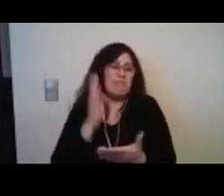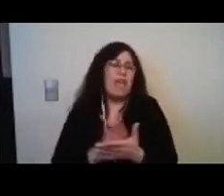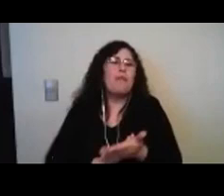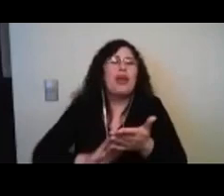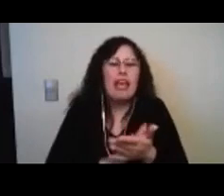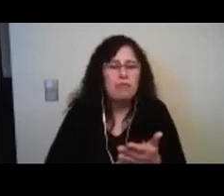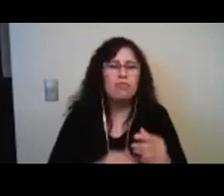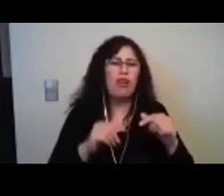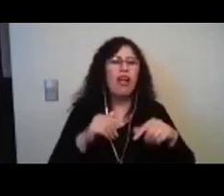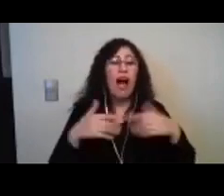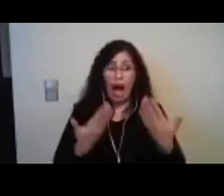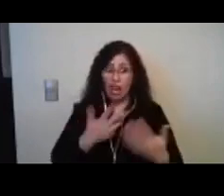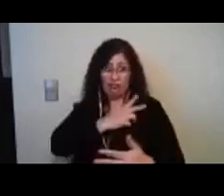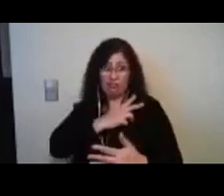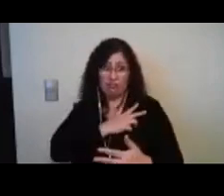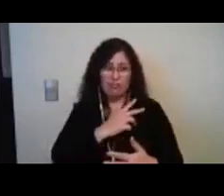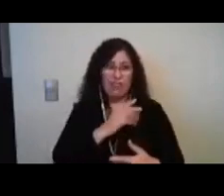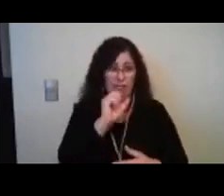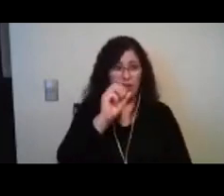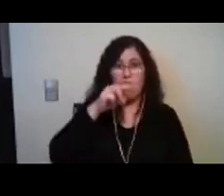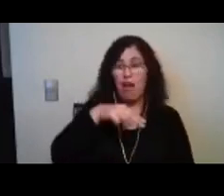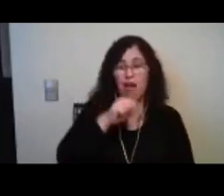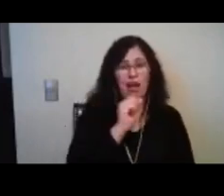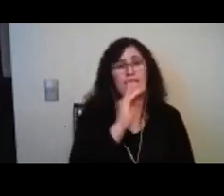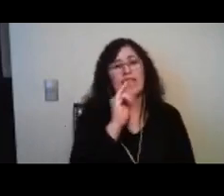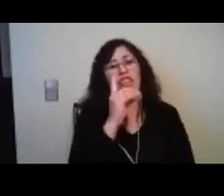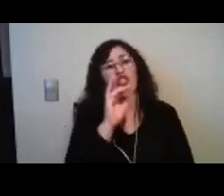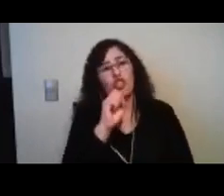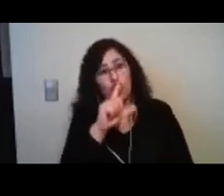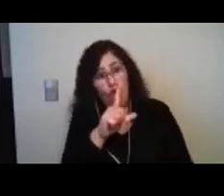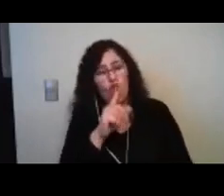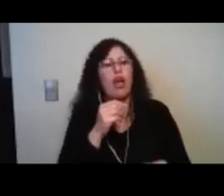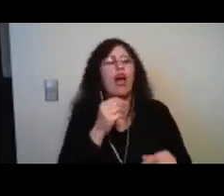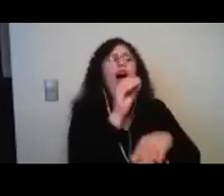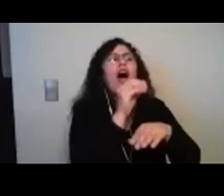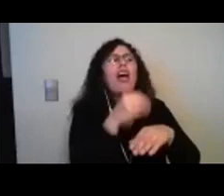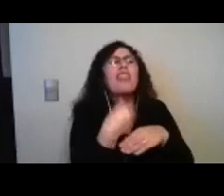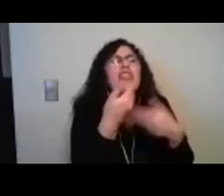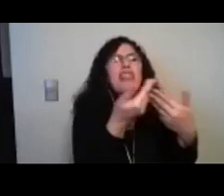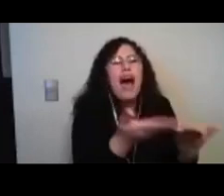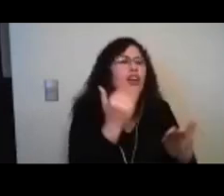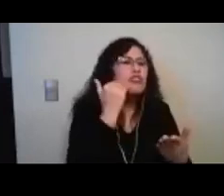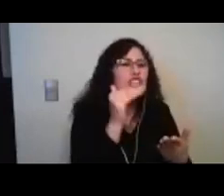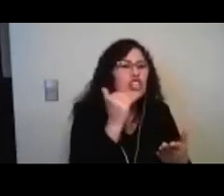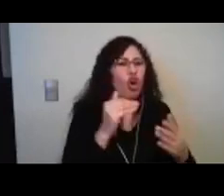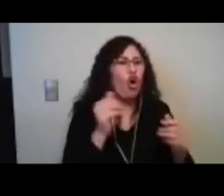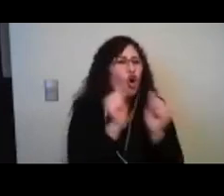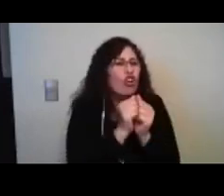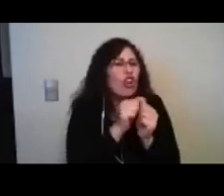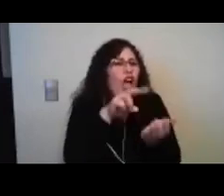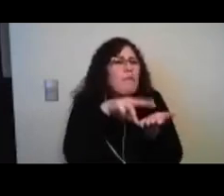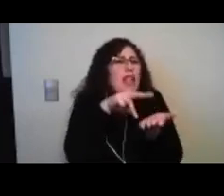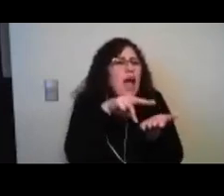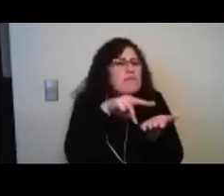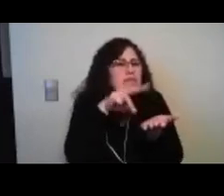epilepsia refractaria puede o produce los cambios que las familias, las mamás y los papás ven a la